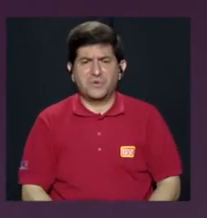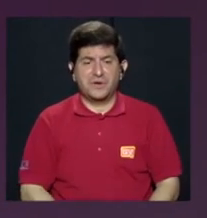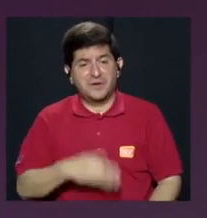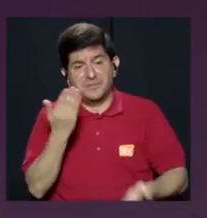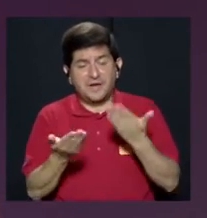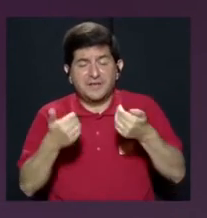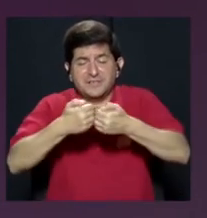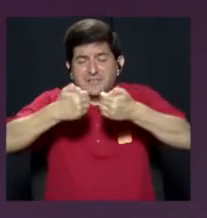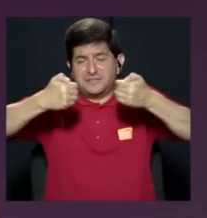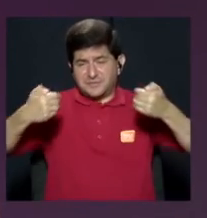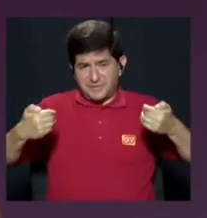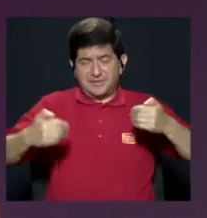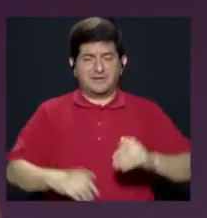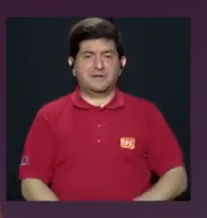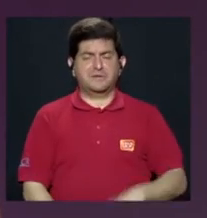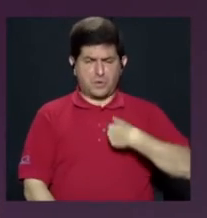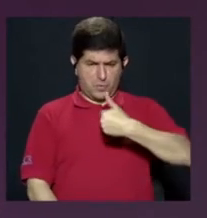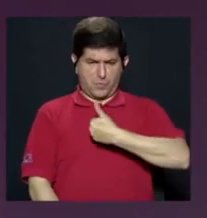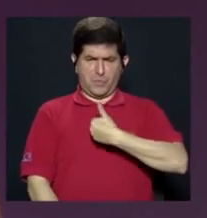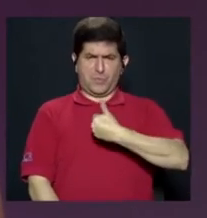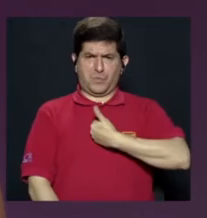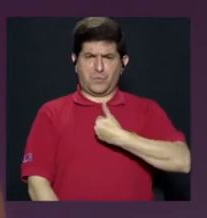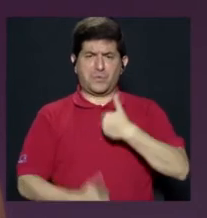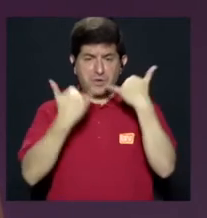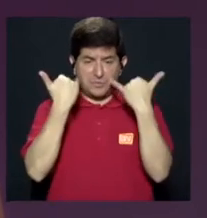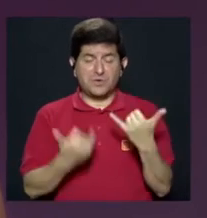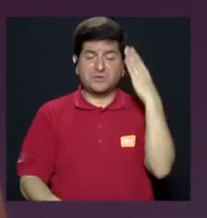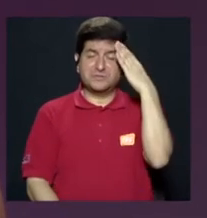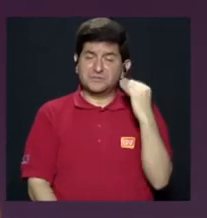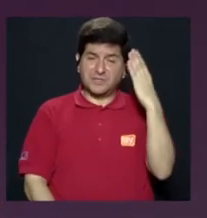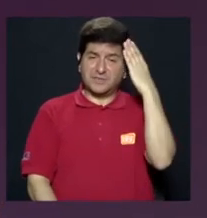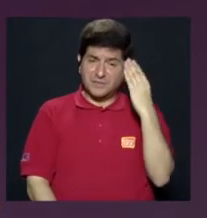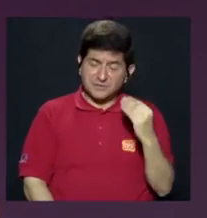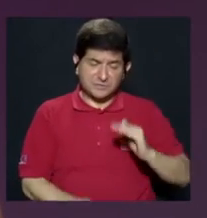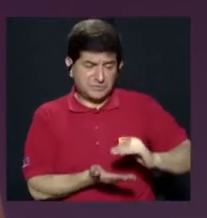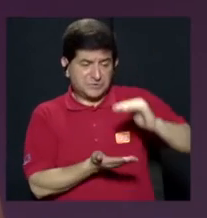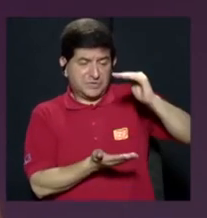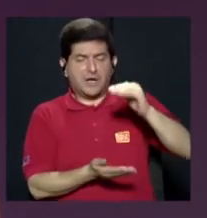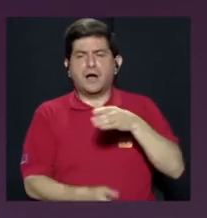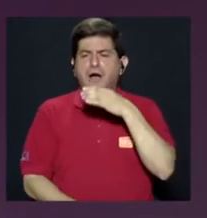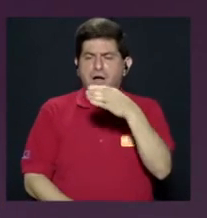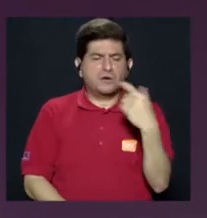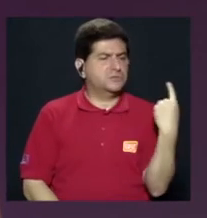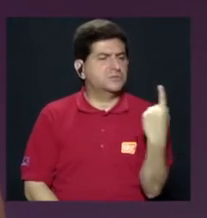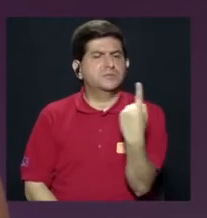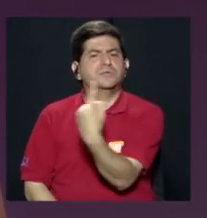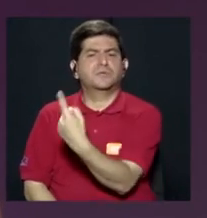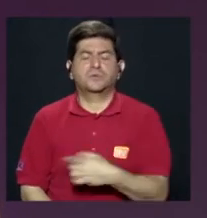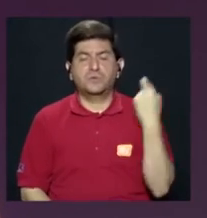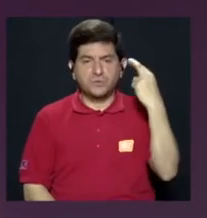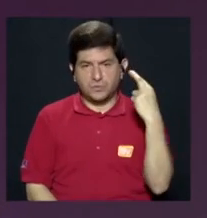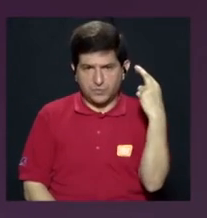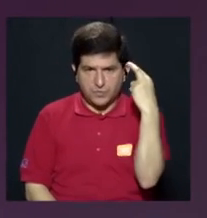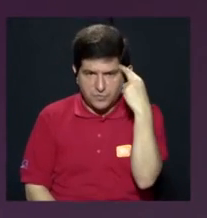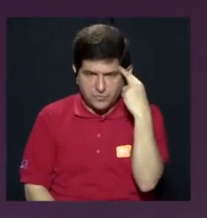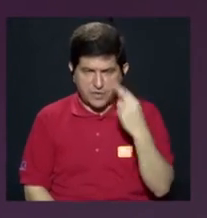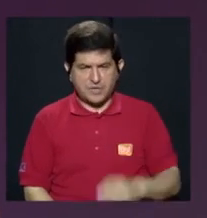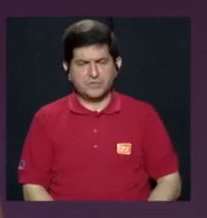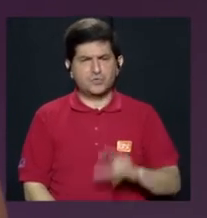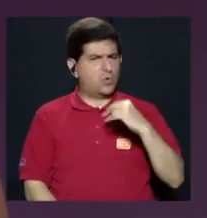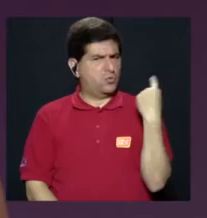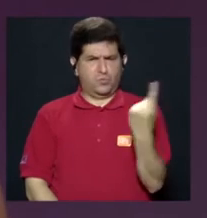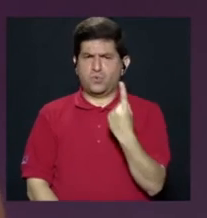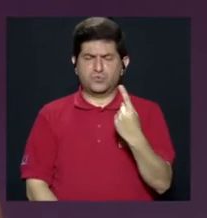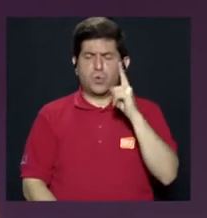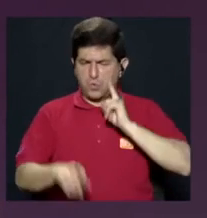todo. Entonces ahí uno mismo, como hemos pasado tanto, entonces ahí vamos dándole consejos a cada uno, por qué no se sienta sola, si